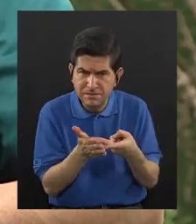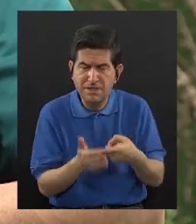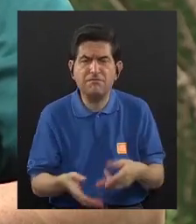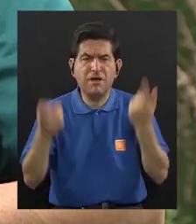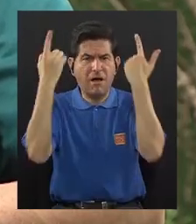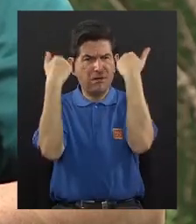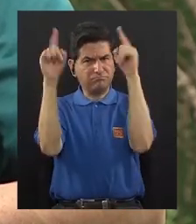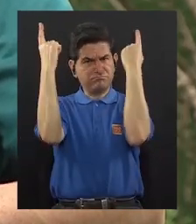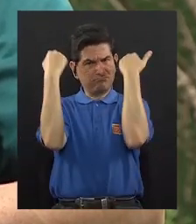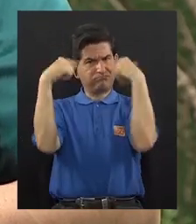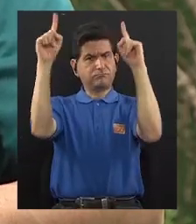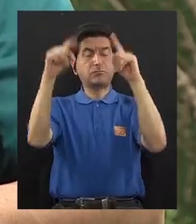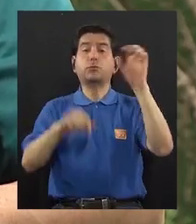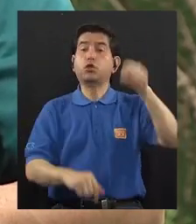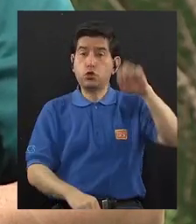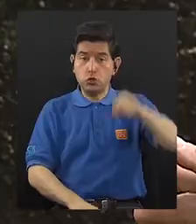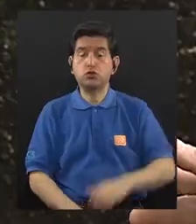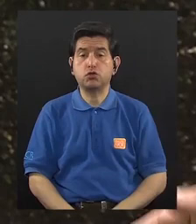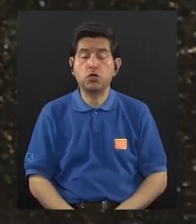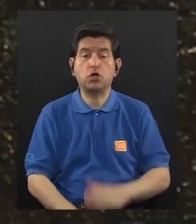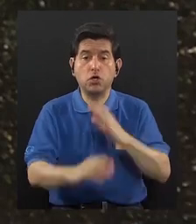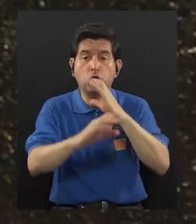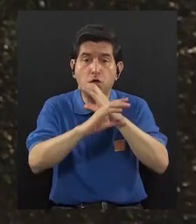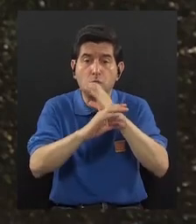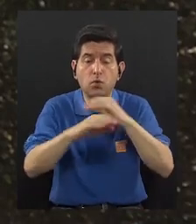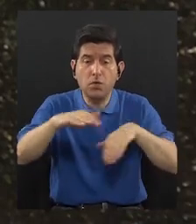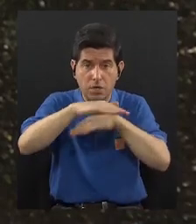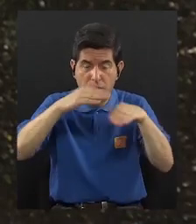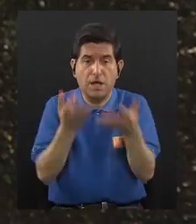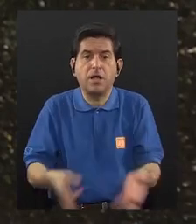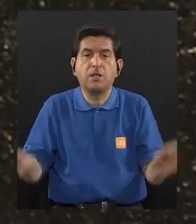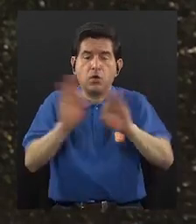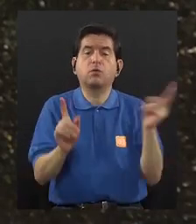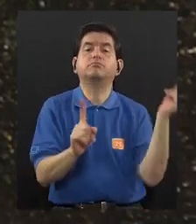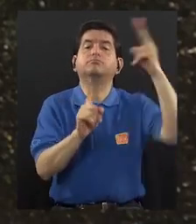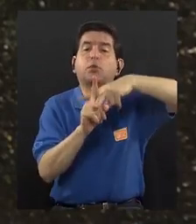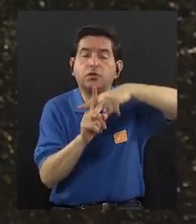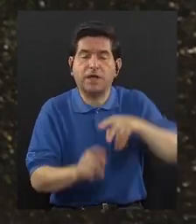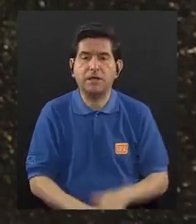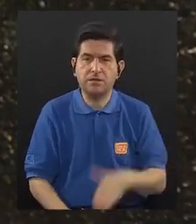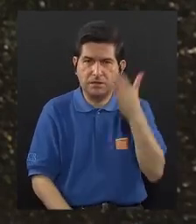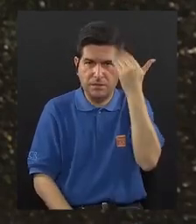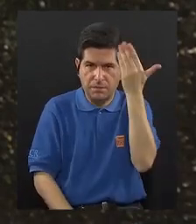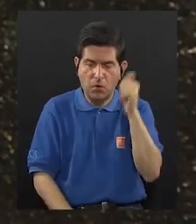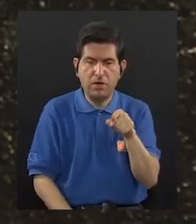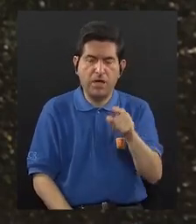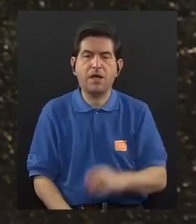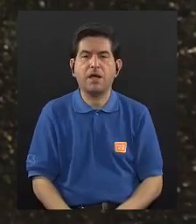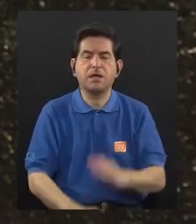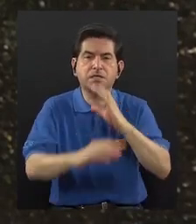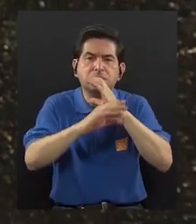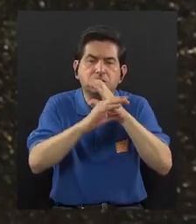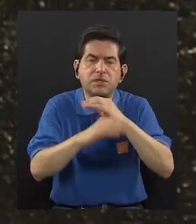ser efectivos y cuidados básicos que son muy importantes ponerlos en práctica porque son cuidados no de